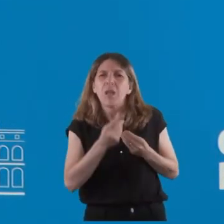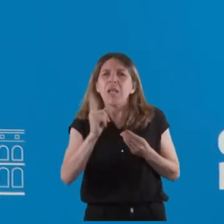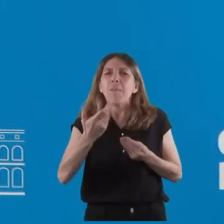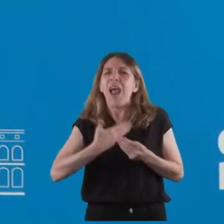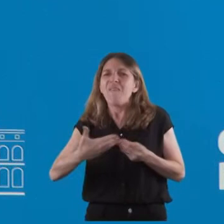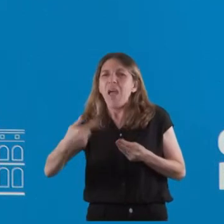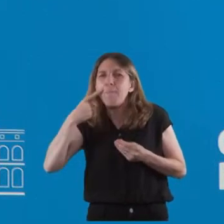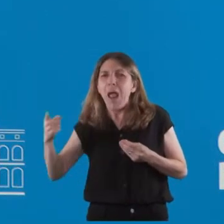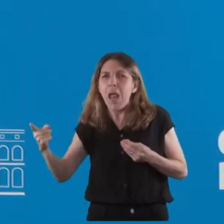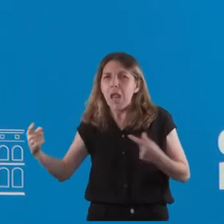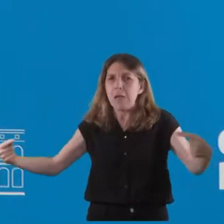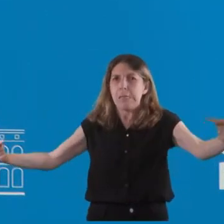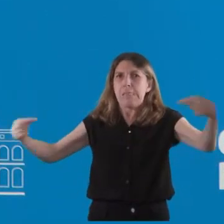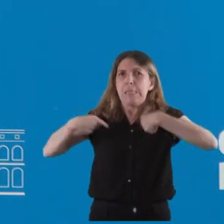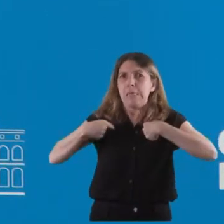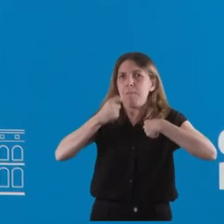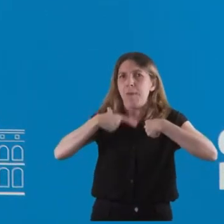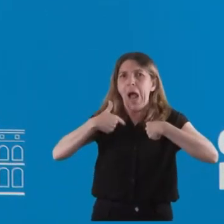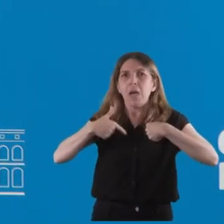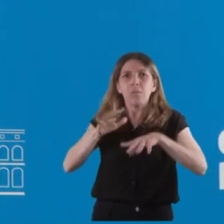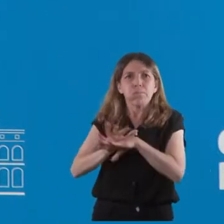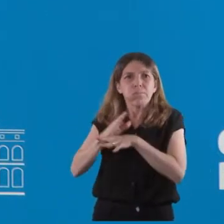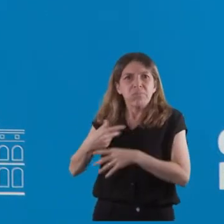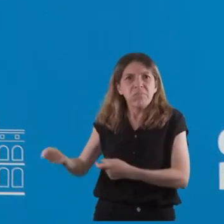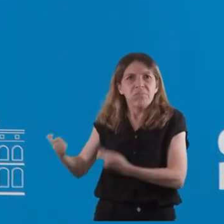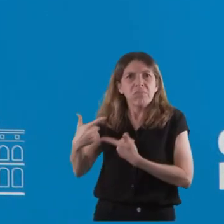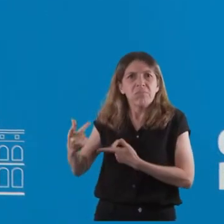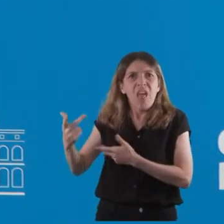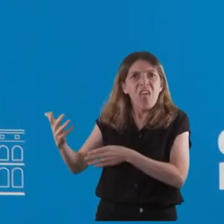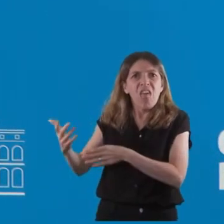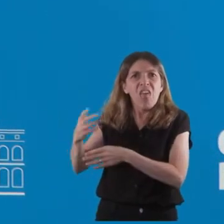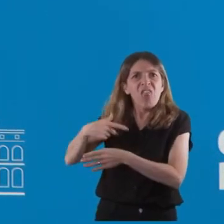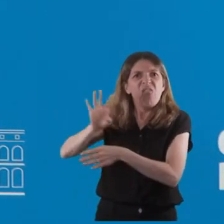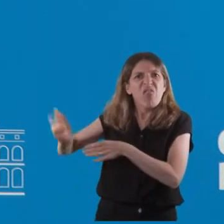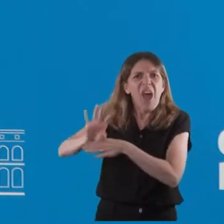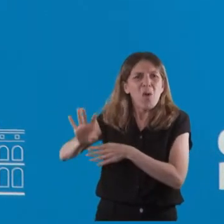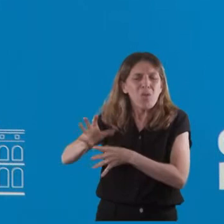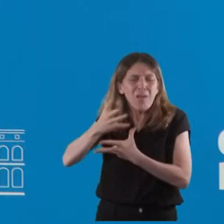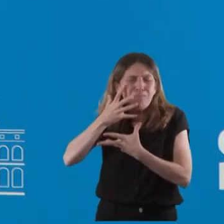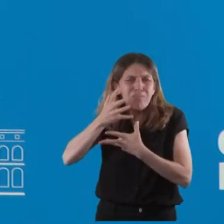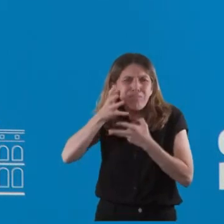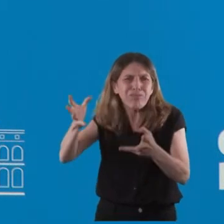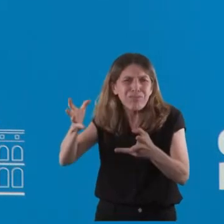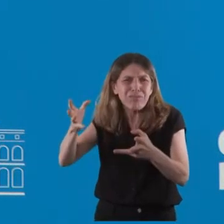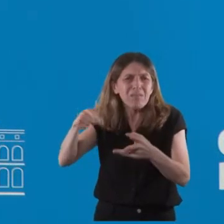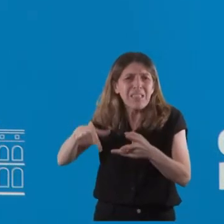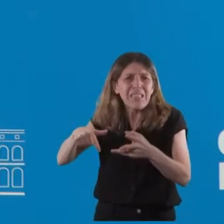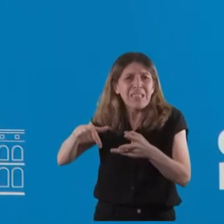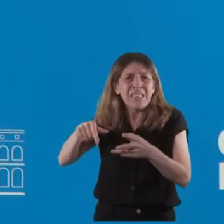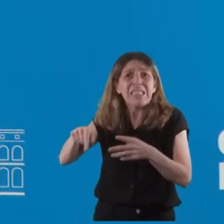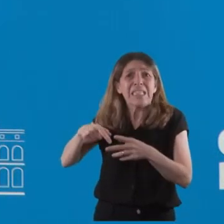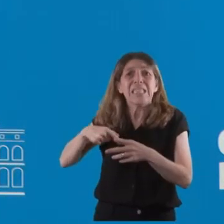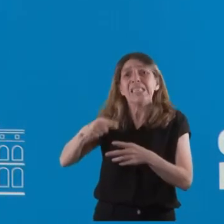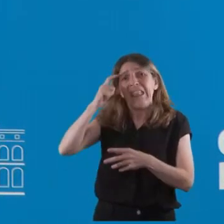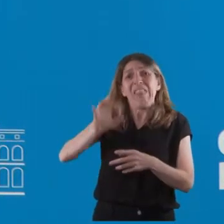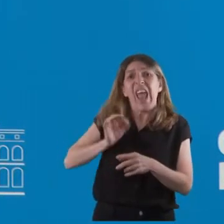tomaron para la argentina una deuda histórica que es la que hoy nos está comprometiendo por los próximos 10 años esto que se hizo de